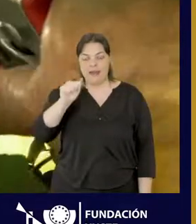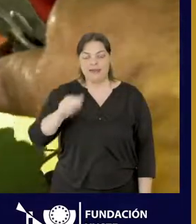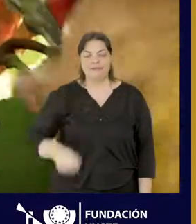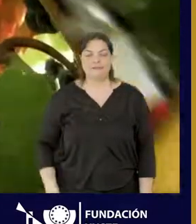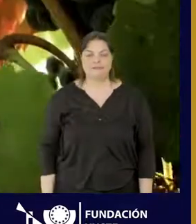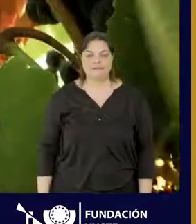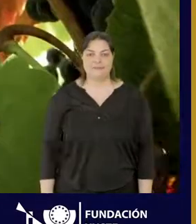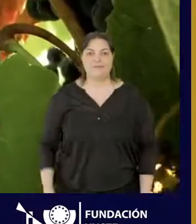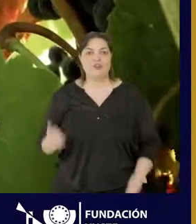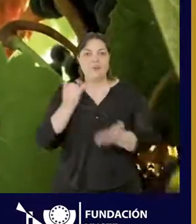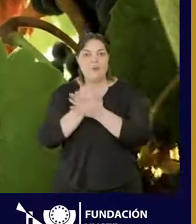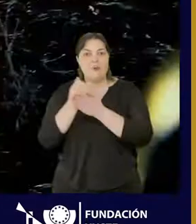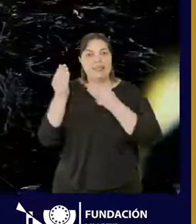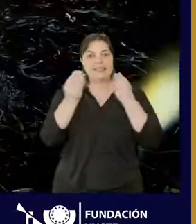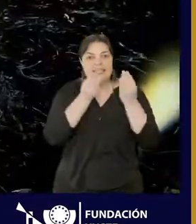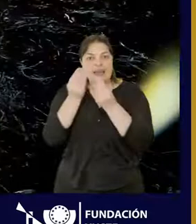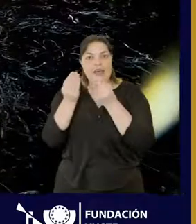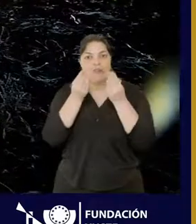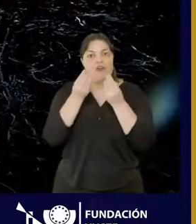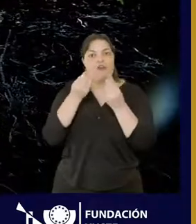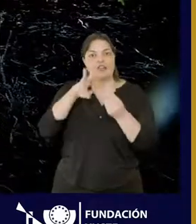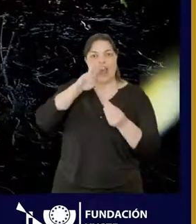Guadiana sensación